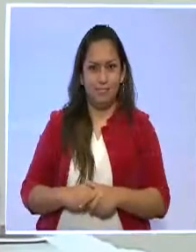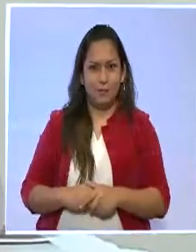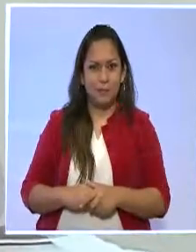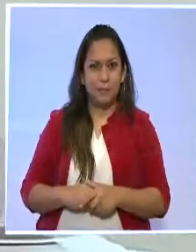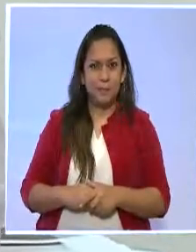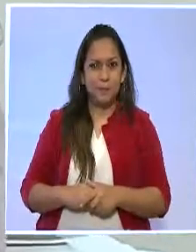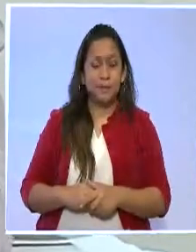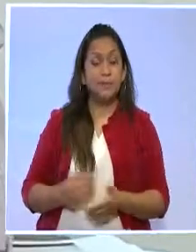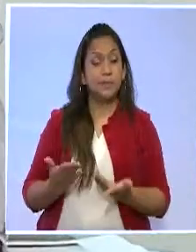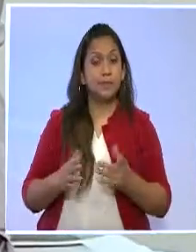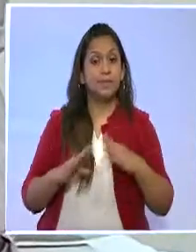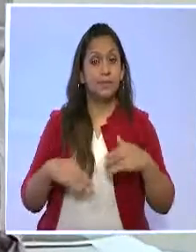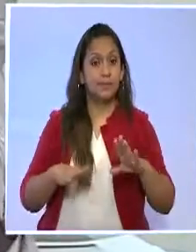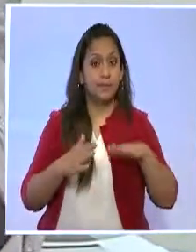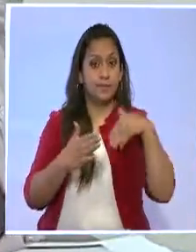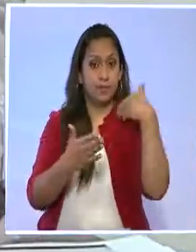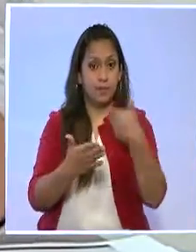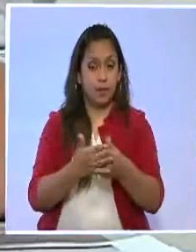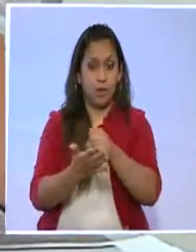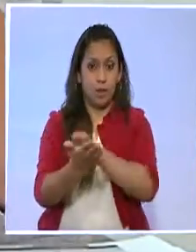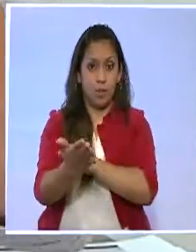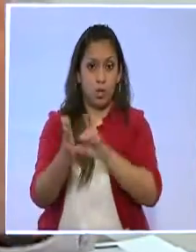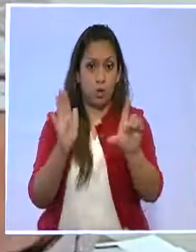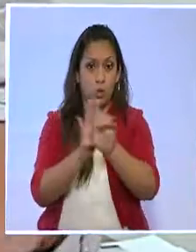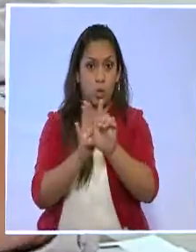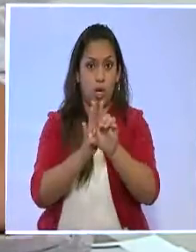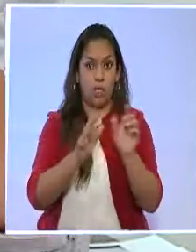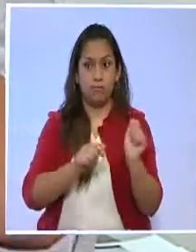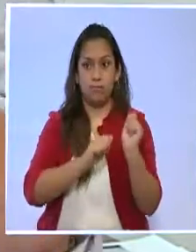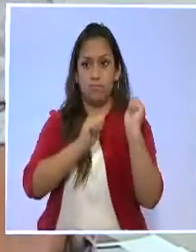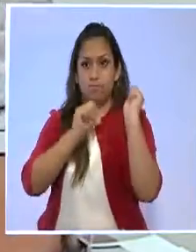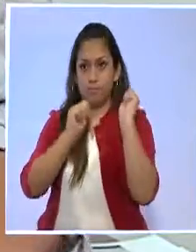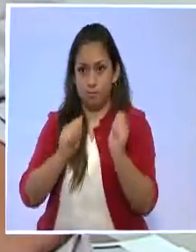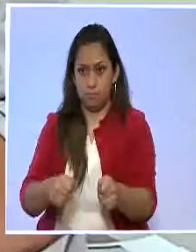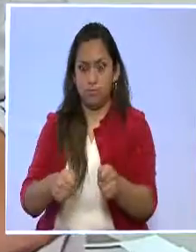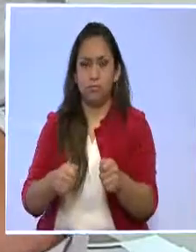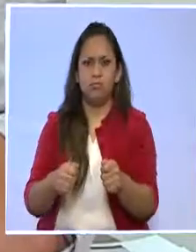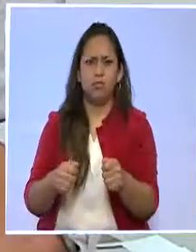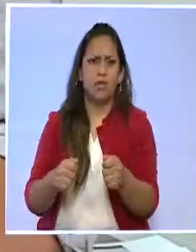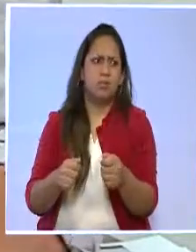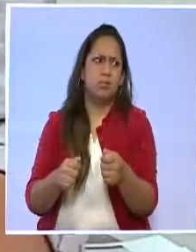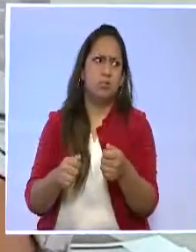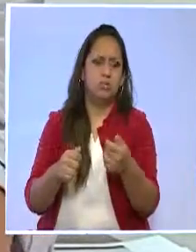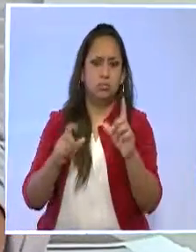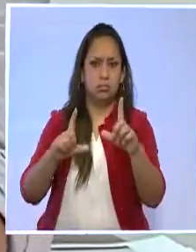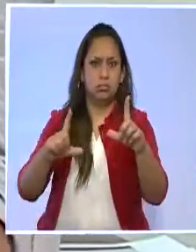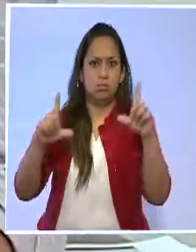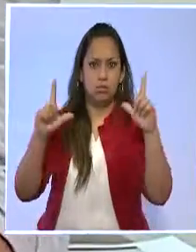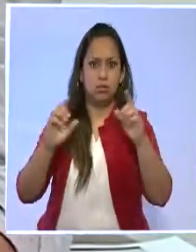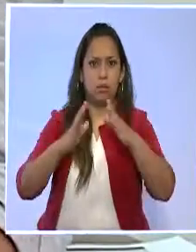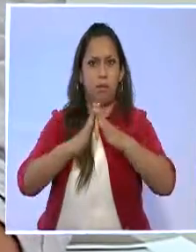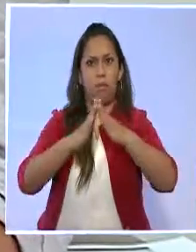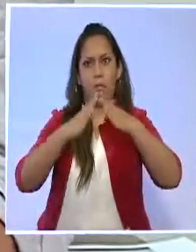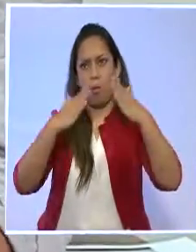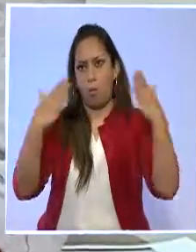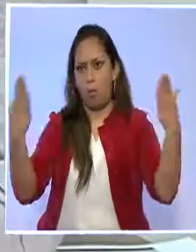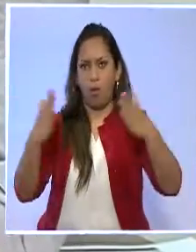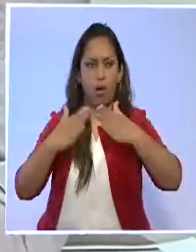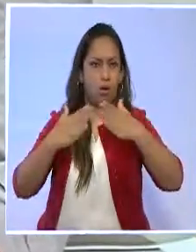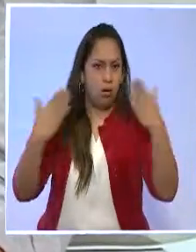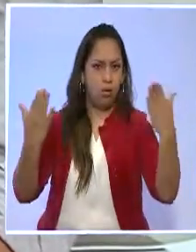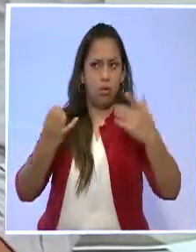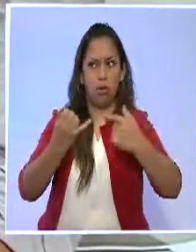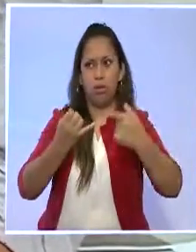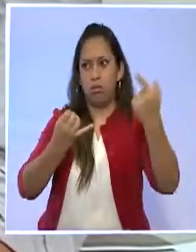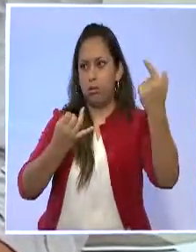proyecto de ley que se encuentra en los en las portadas de los periódicos en todos los editoriales porque es